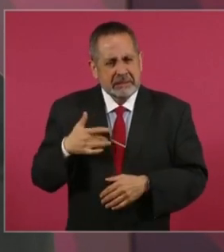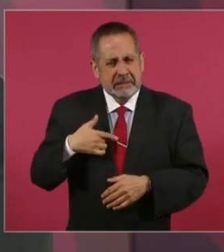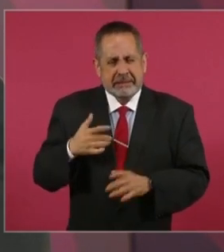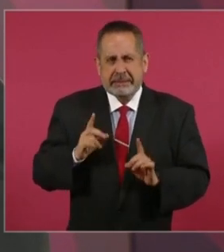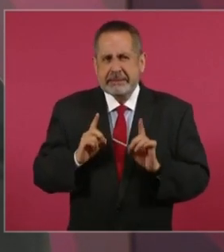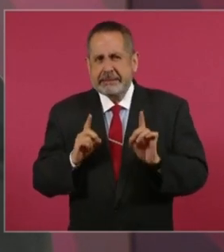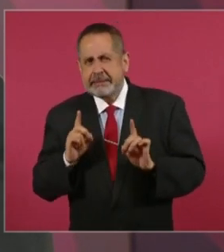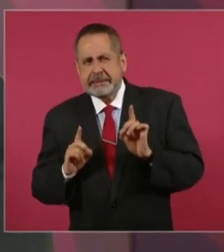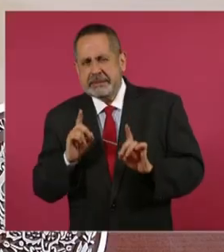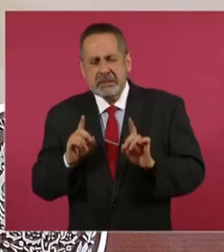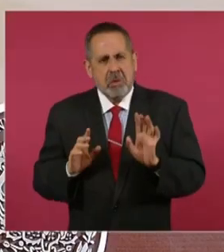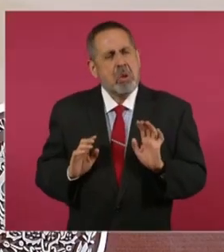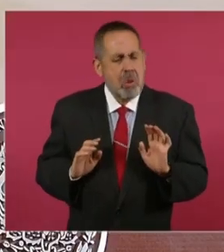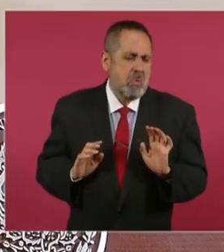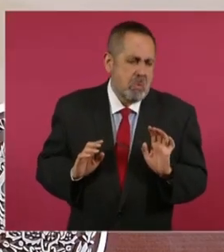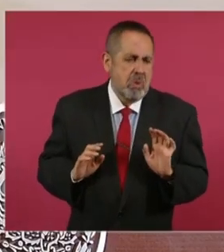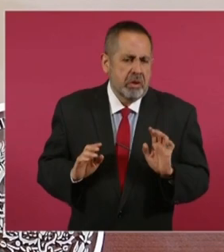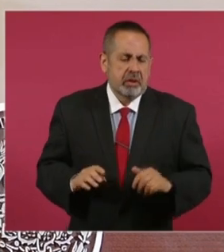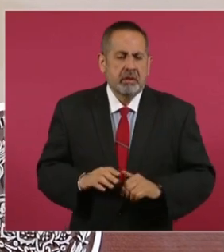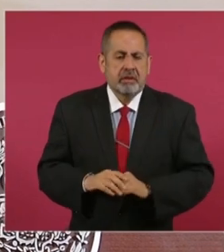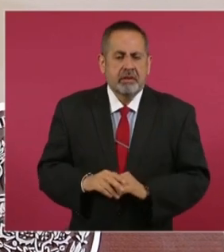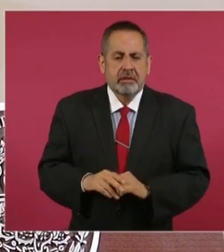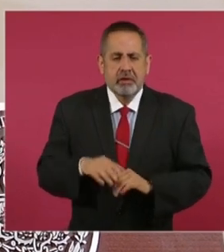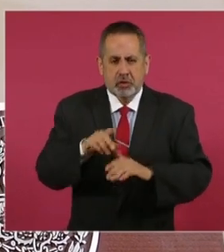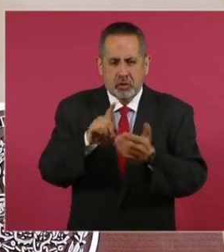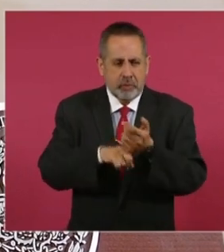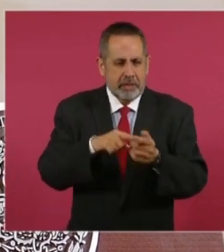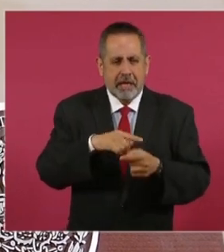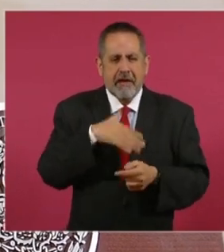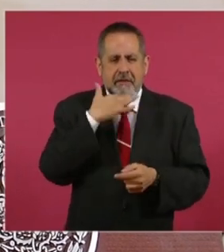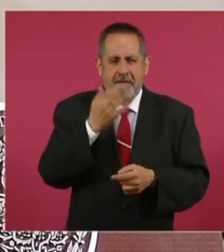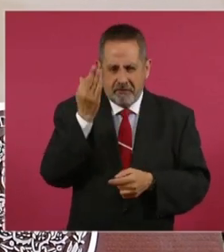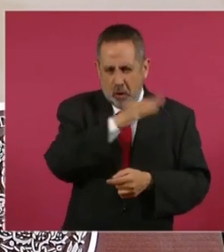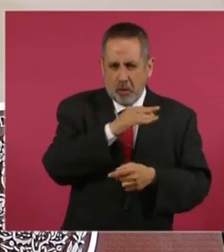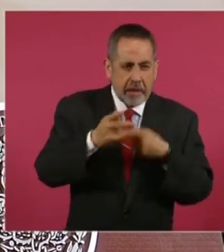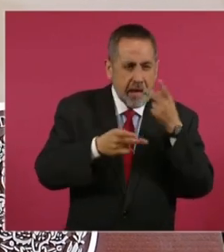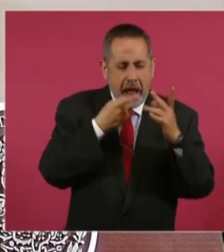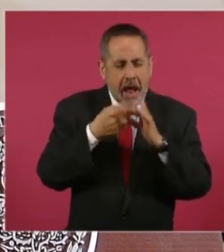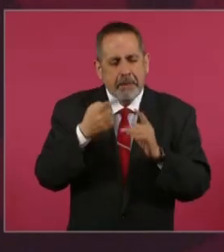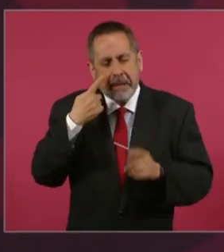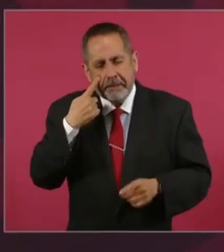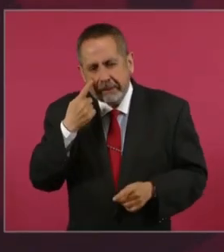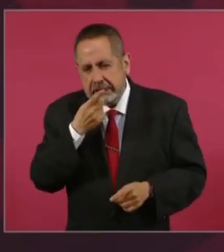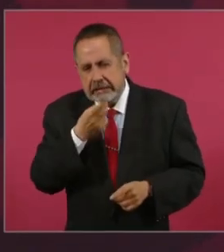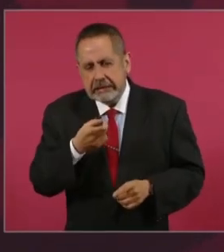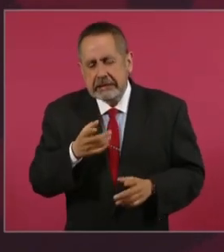desconfianza sobre el fraude del